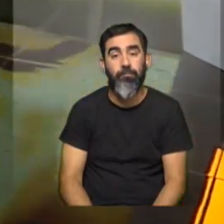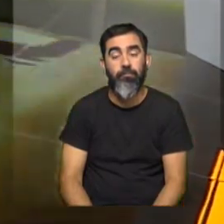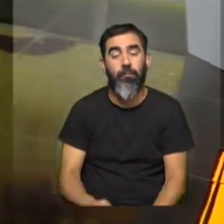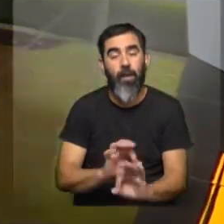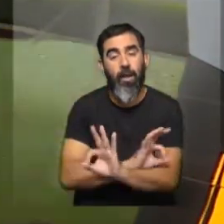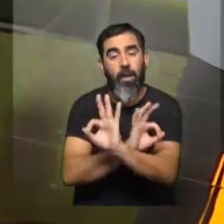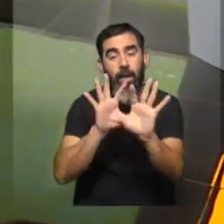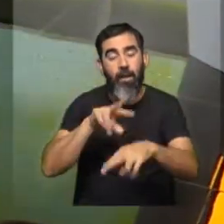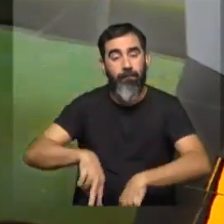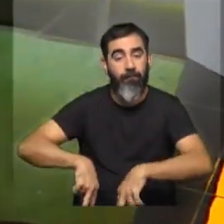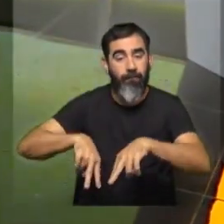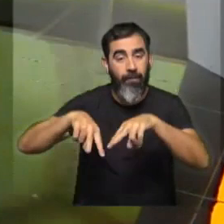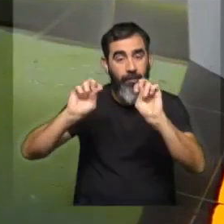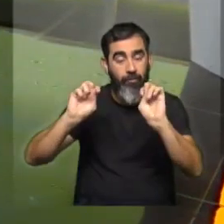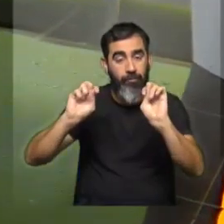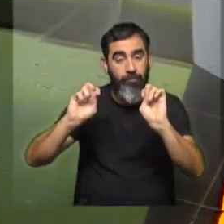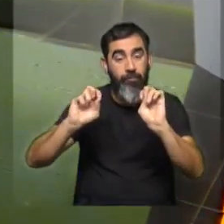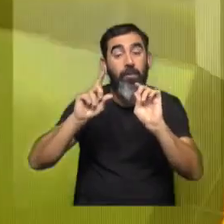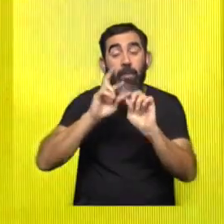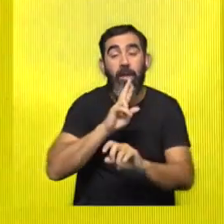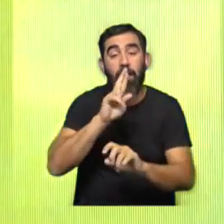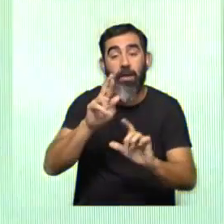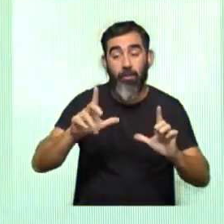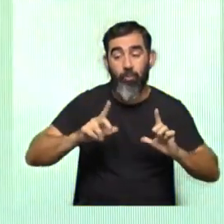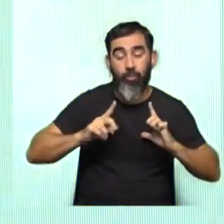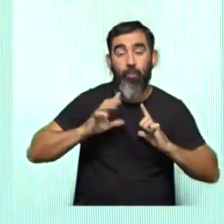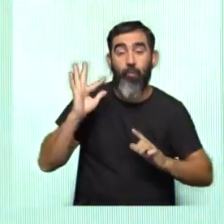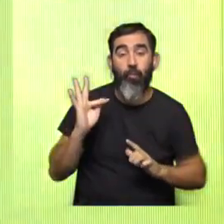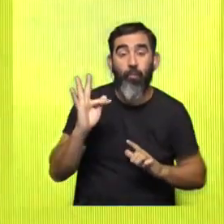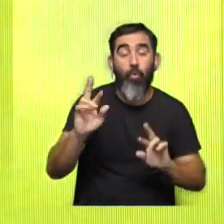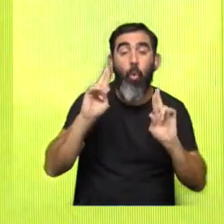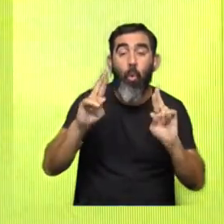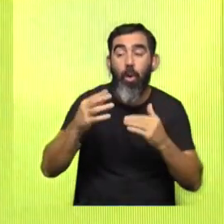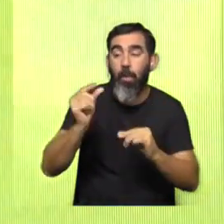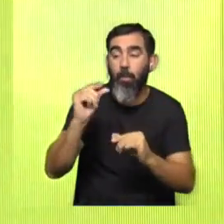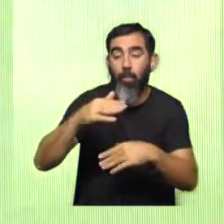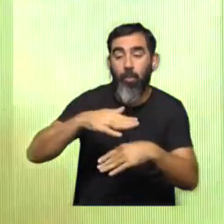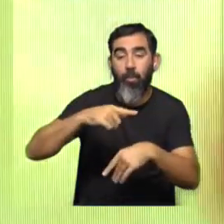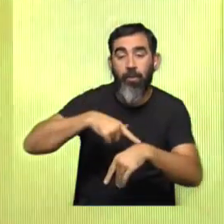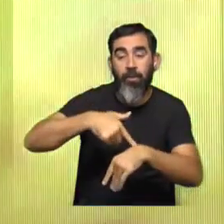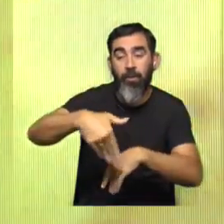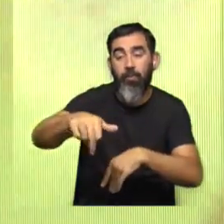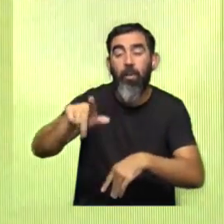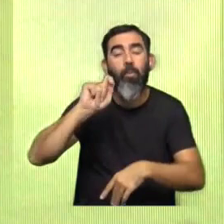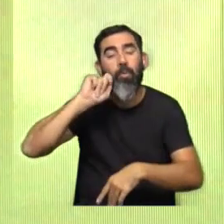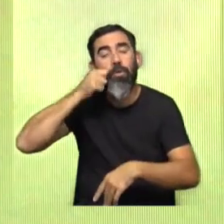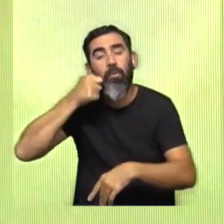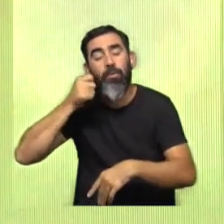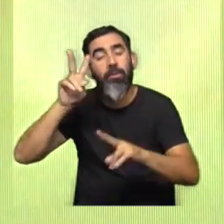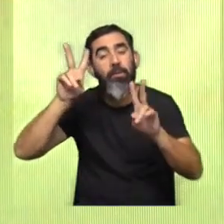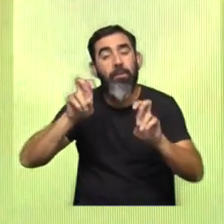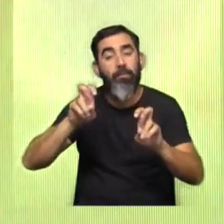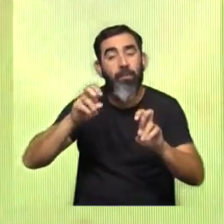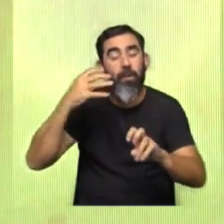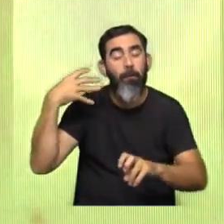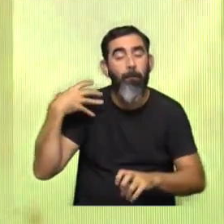Clarísima la investigación, Daniela, y los resultados esperados para un futuro que ojalá sea cercano. Pero a vos que te gusta meterte con los mitos,